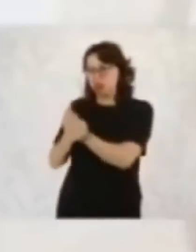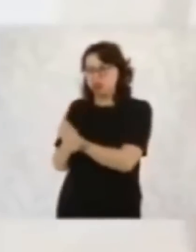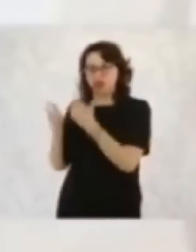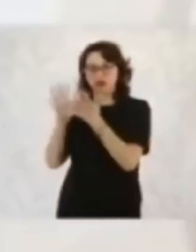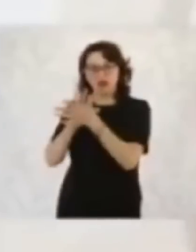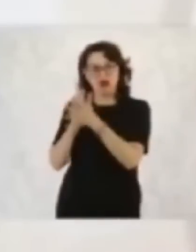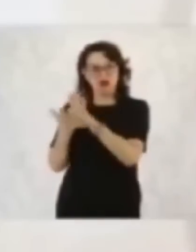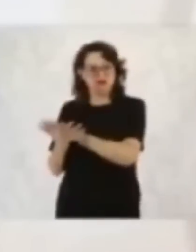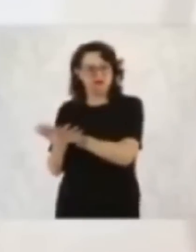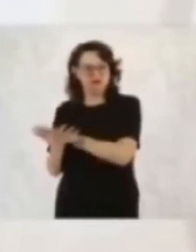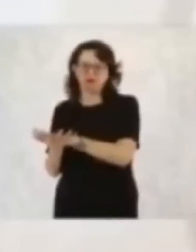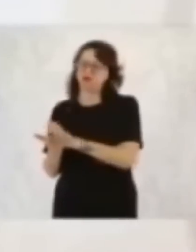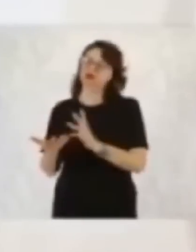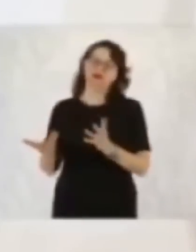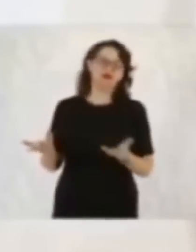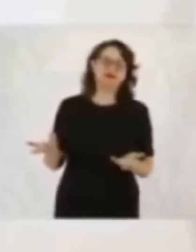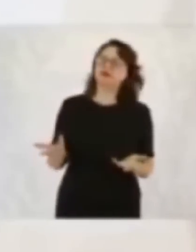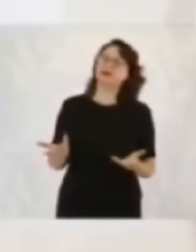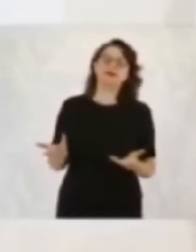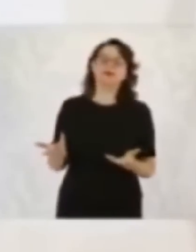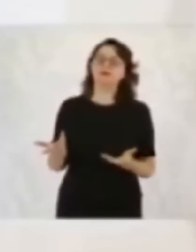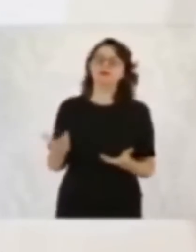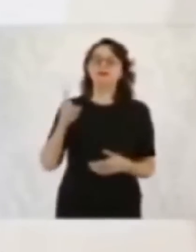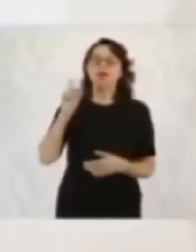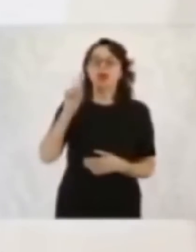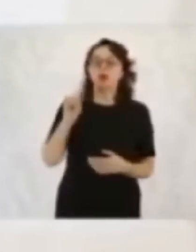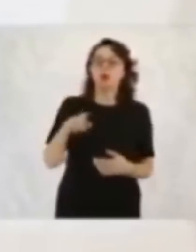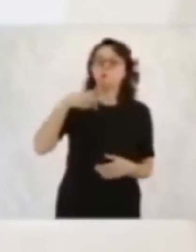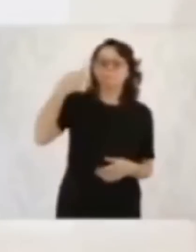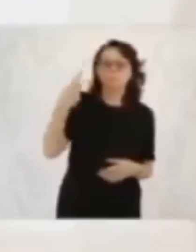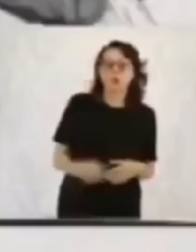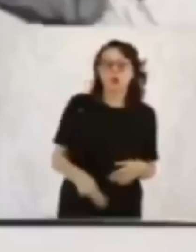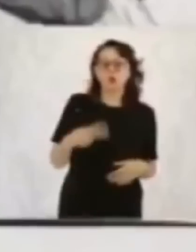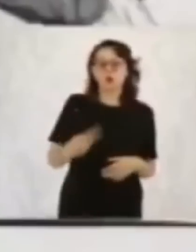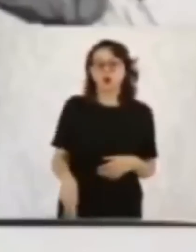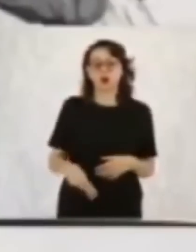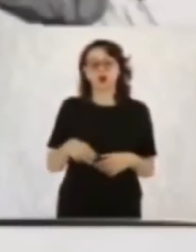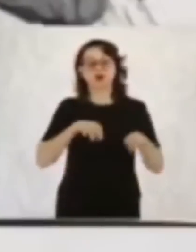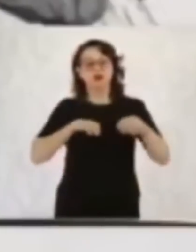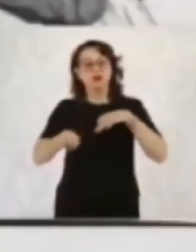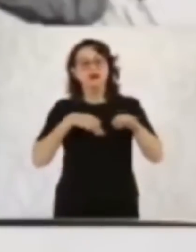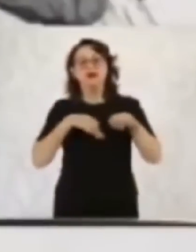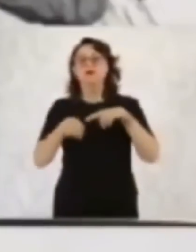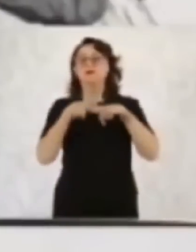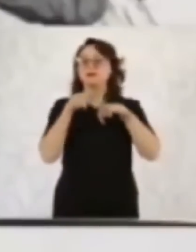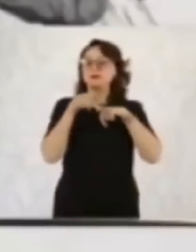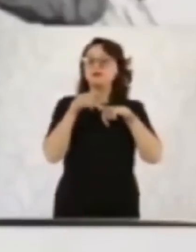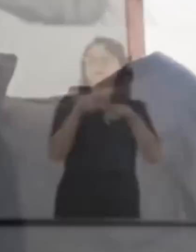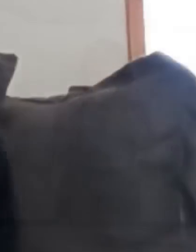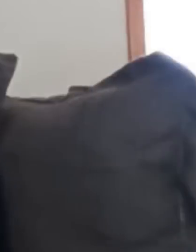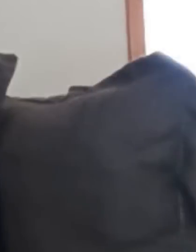Entonces el agua es un recurso de la nación y este trabajo lo vamos a seguir haciendo.